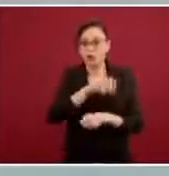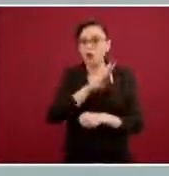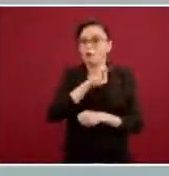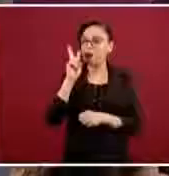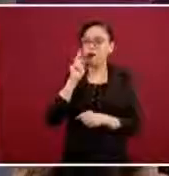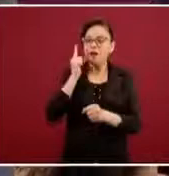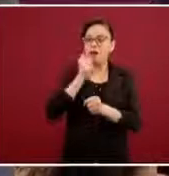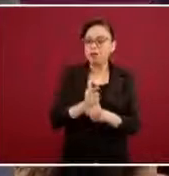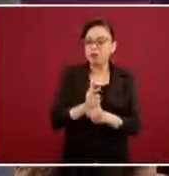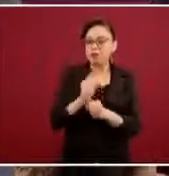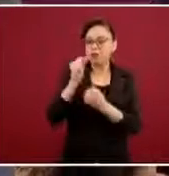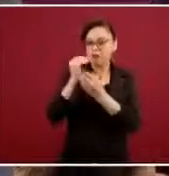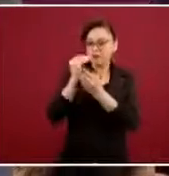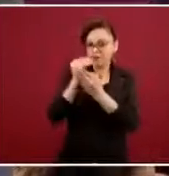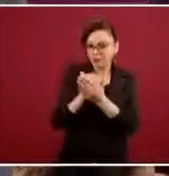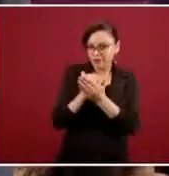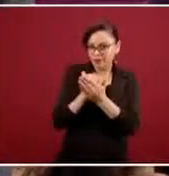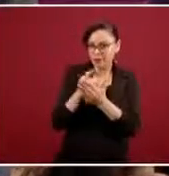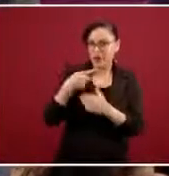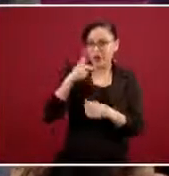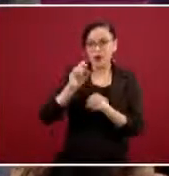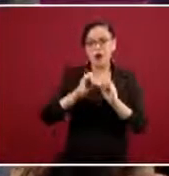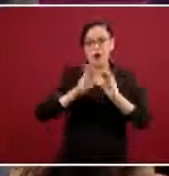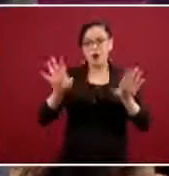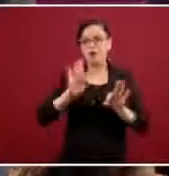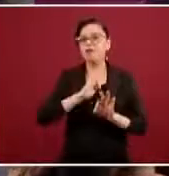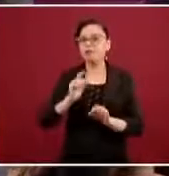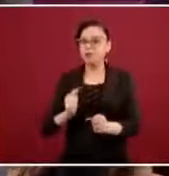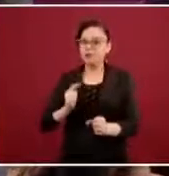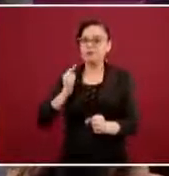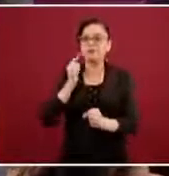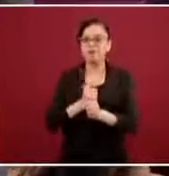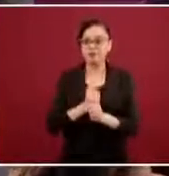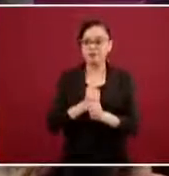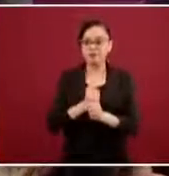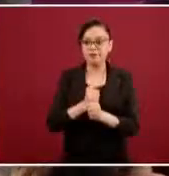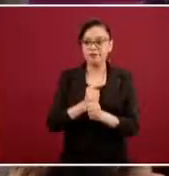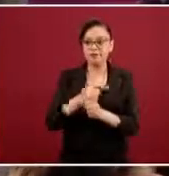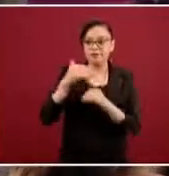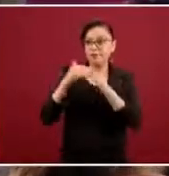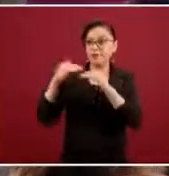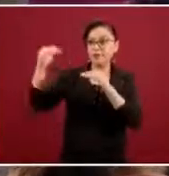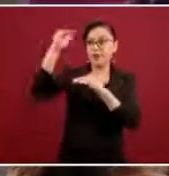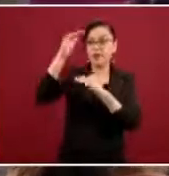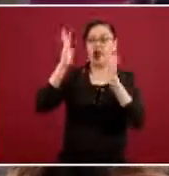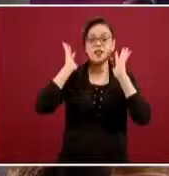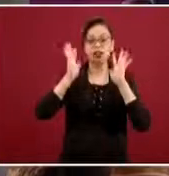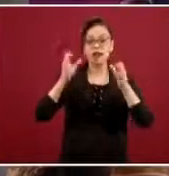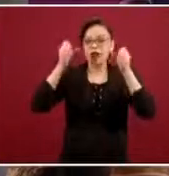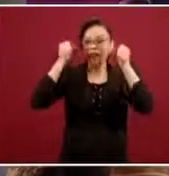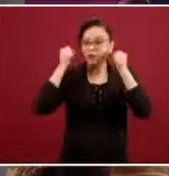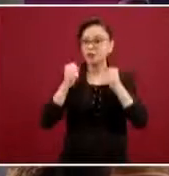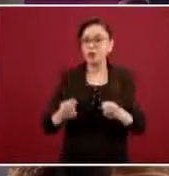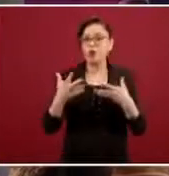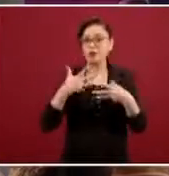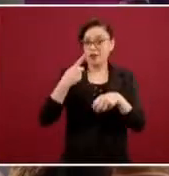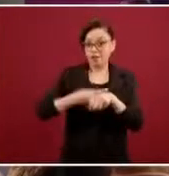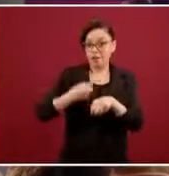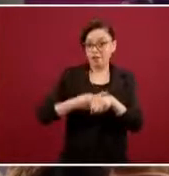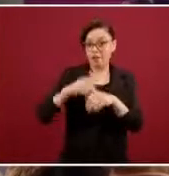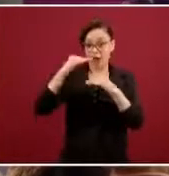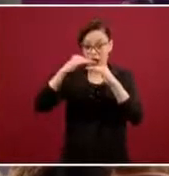pero está claramente identificado. Esta es la letalidad en casos confirmados, esta es la letalidad en casos